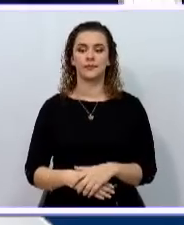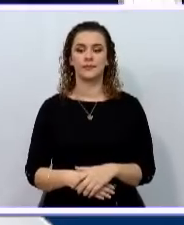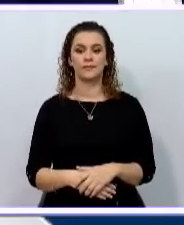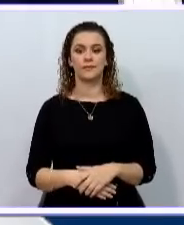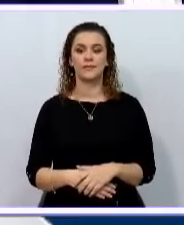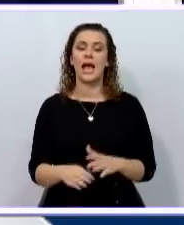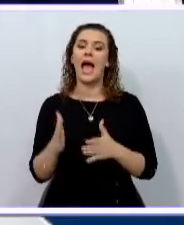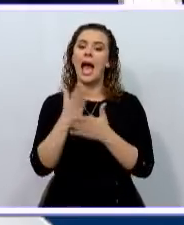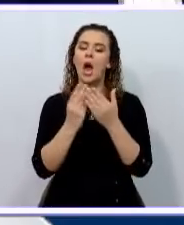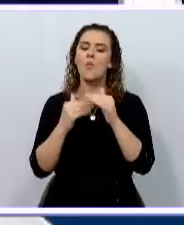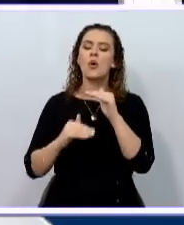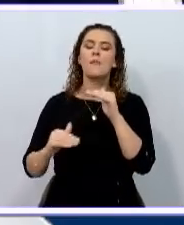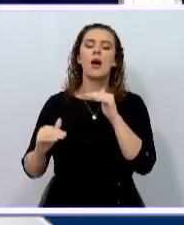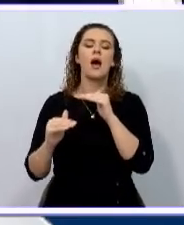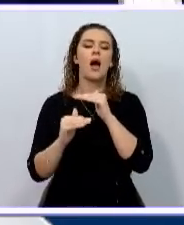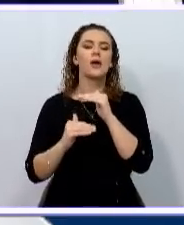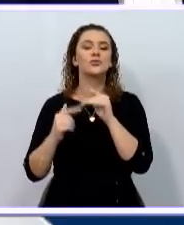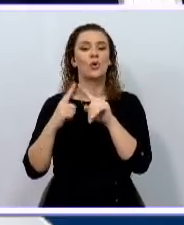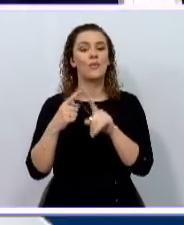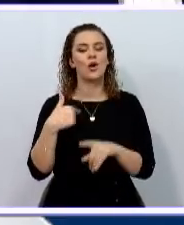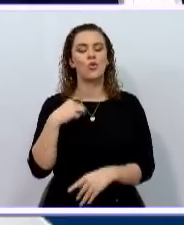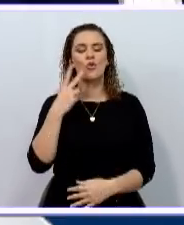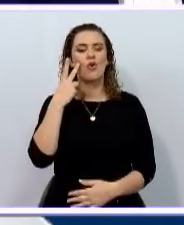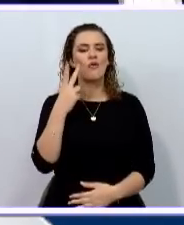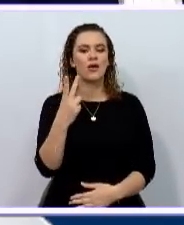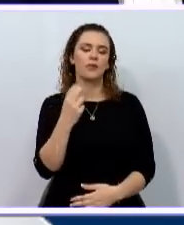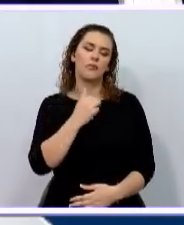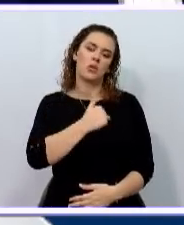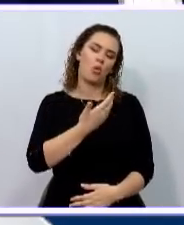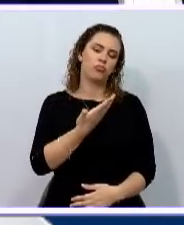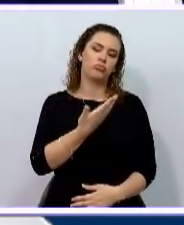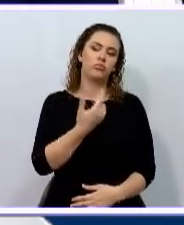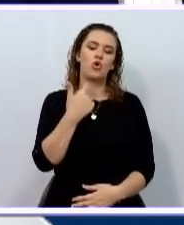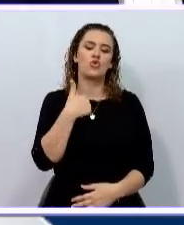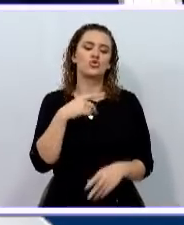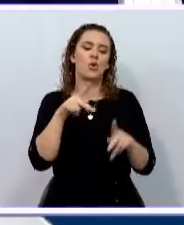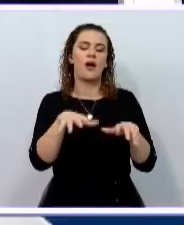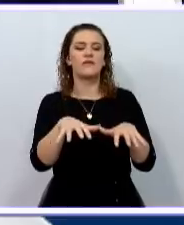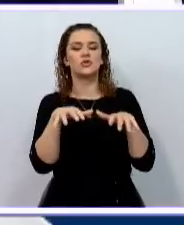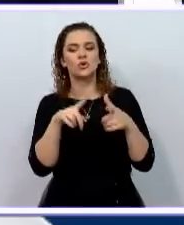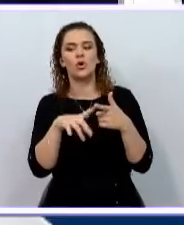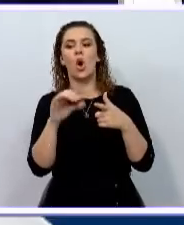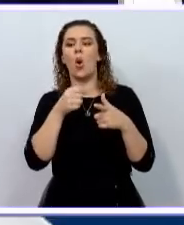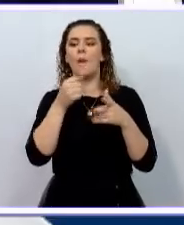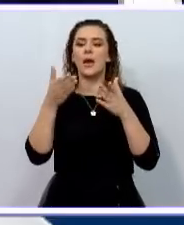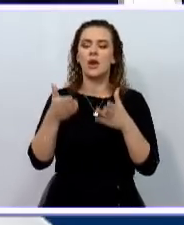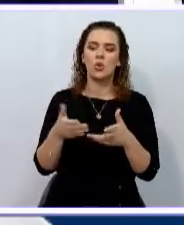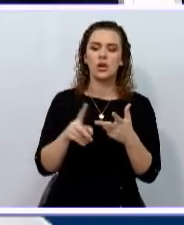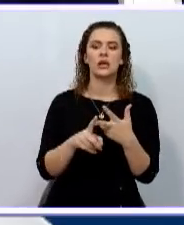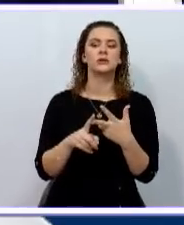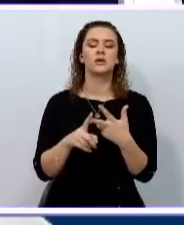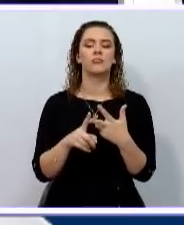que es algo muy básico pero que uno no lo ve porque Perdón uno es aficionado o es periodista y